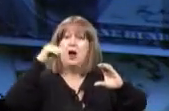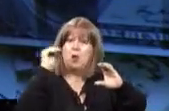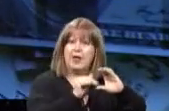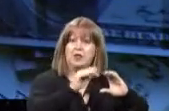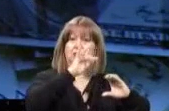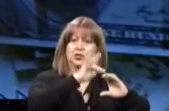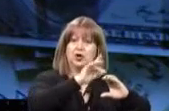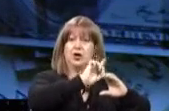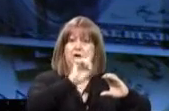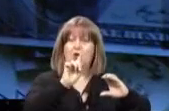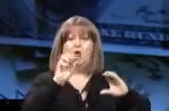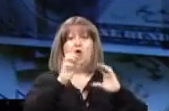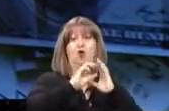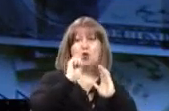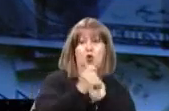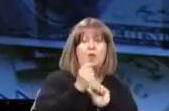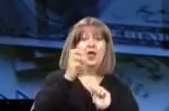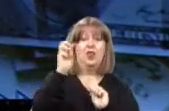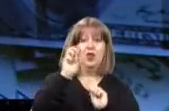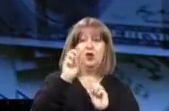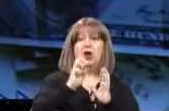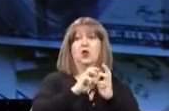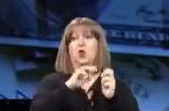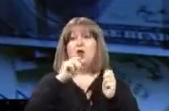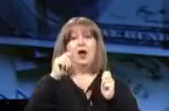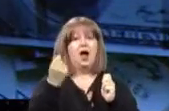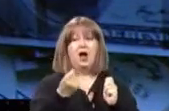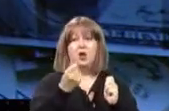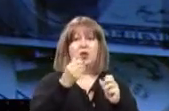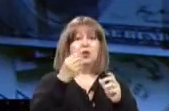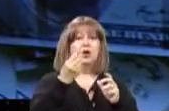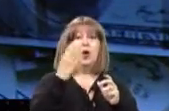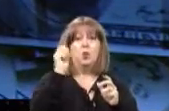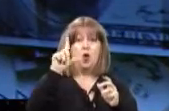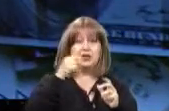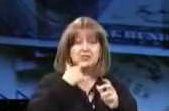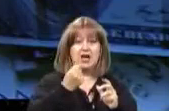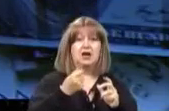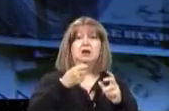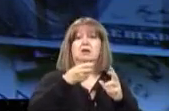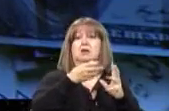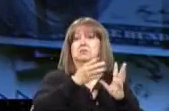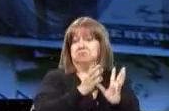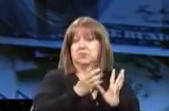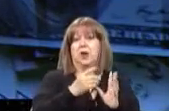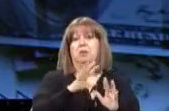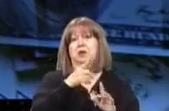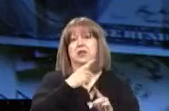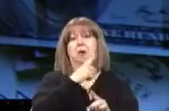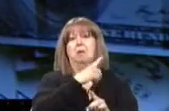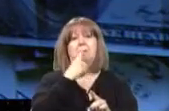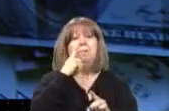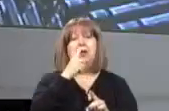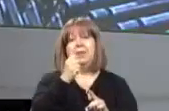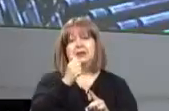ahorro. Dolarizo, compro un fondo común de inversión, hago una inversión en la bolsa que es muy simple, con 1.000 pesos podés empezar,